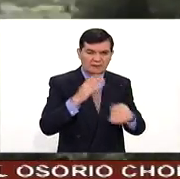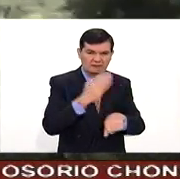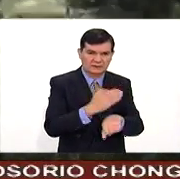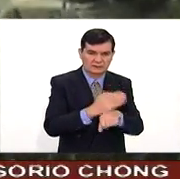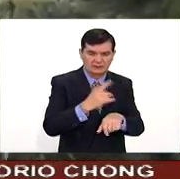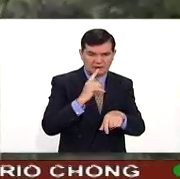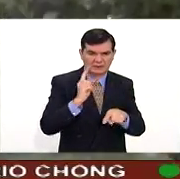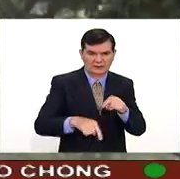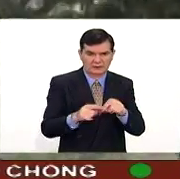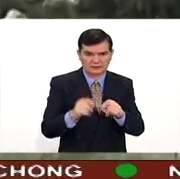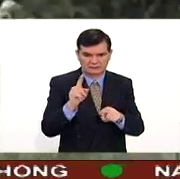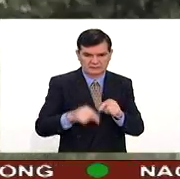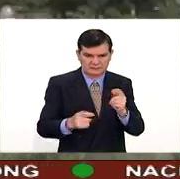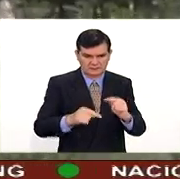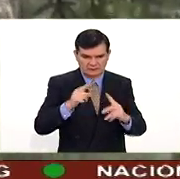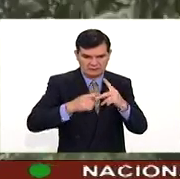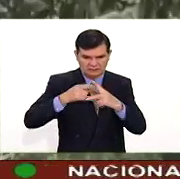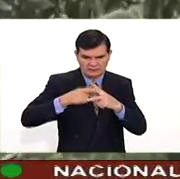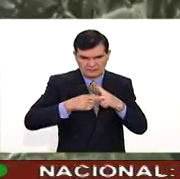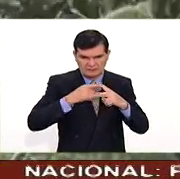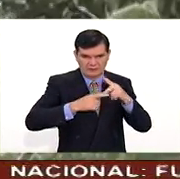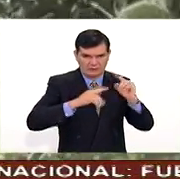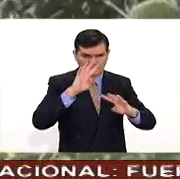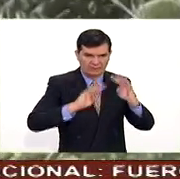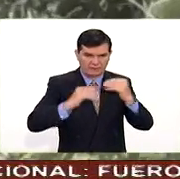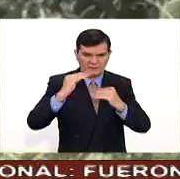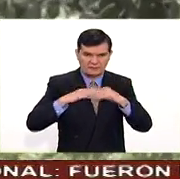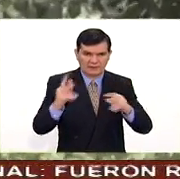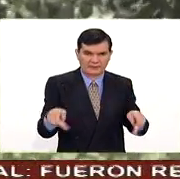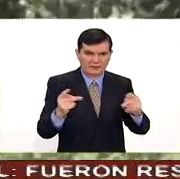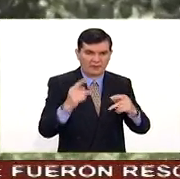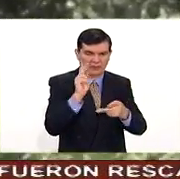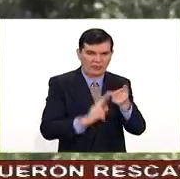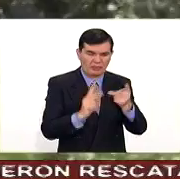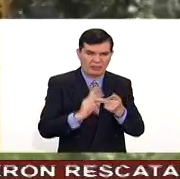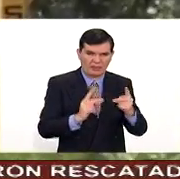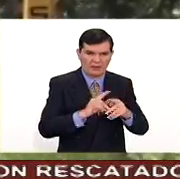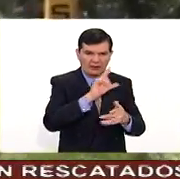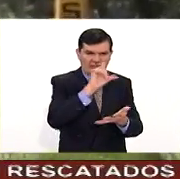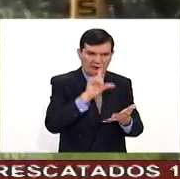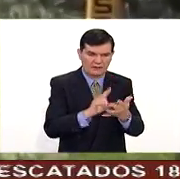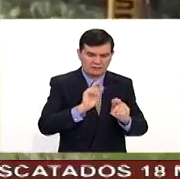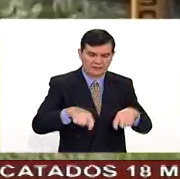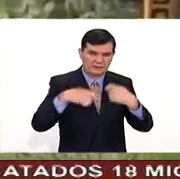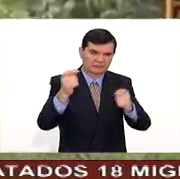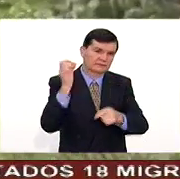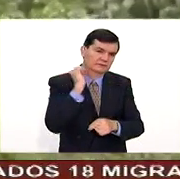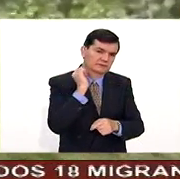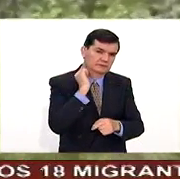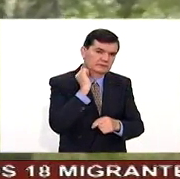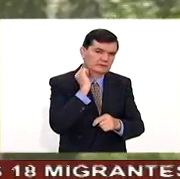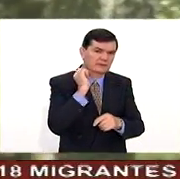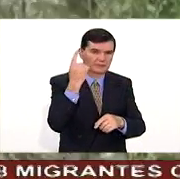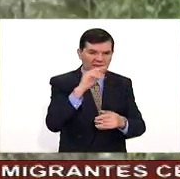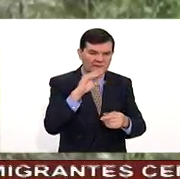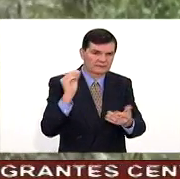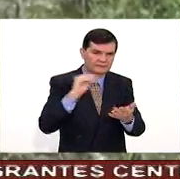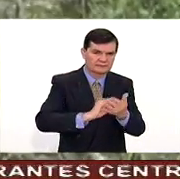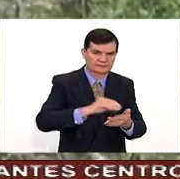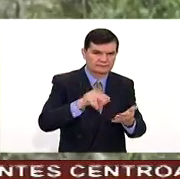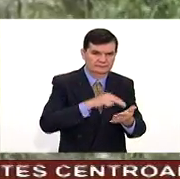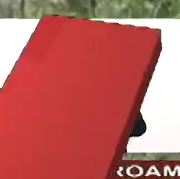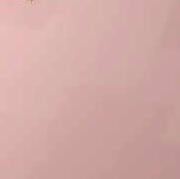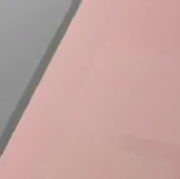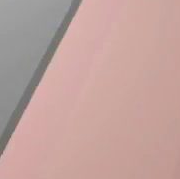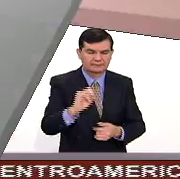quienes alteren los sistemas de medición de las gasolineras para vender litros incompletos. El proyecto ya fue turnado al Senado de la República para su ratificación.